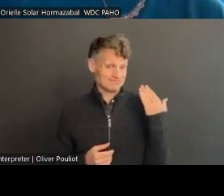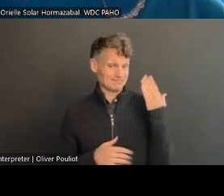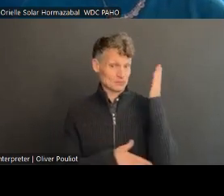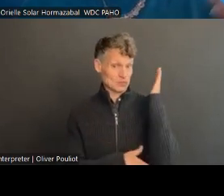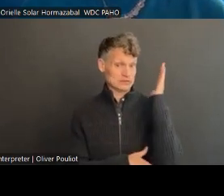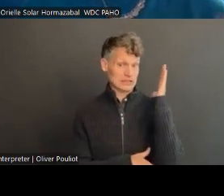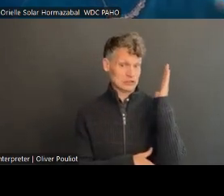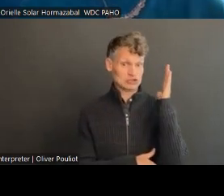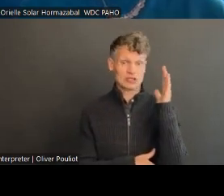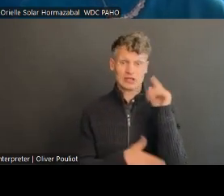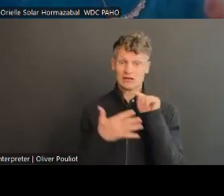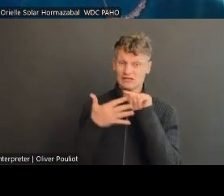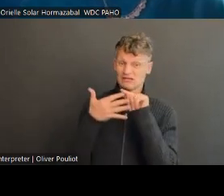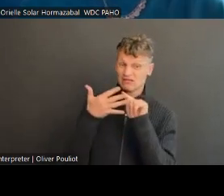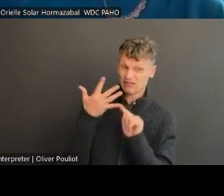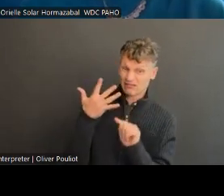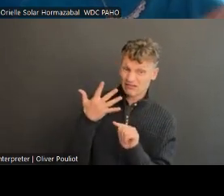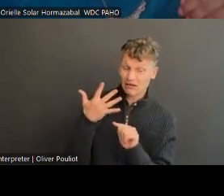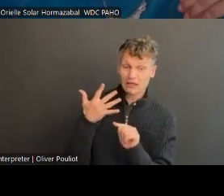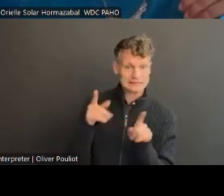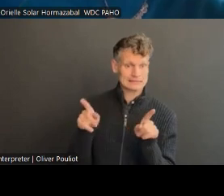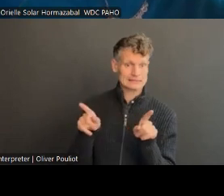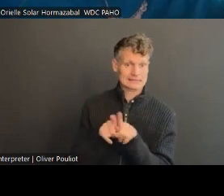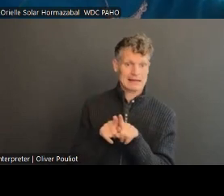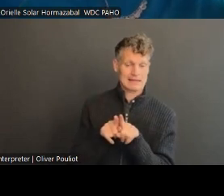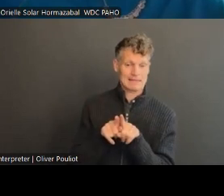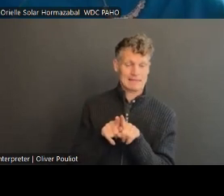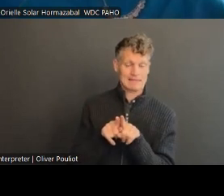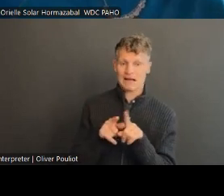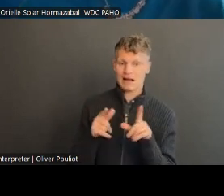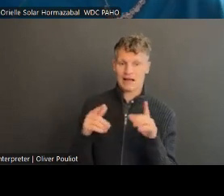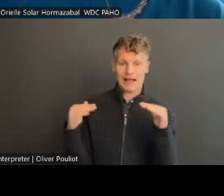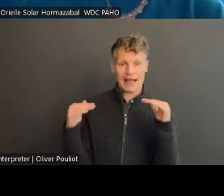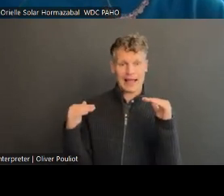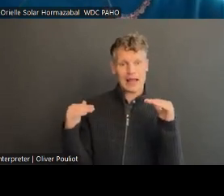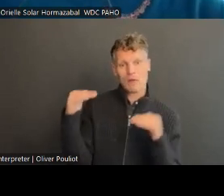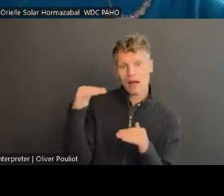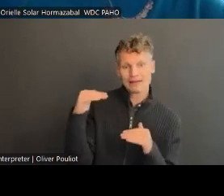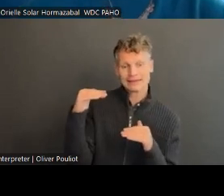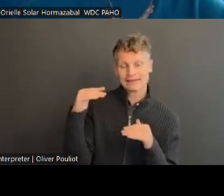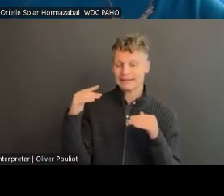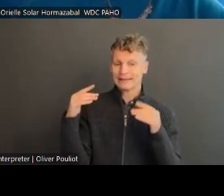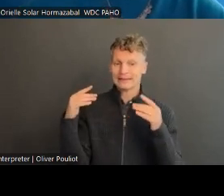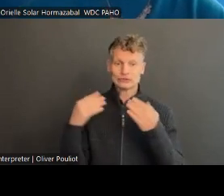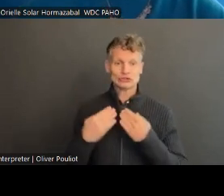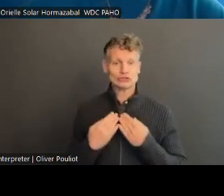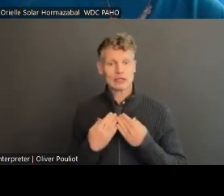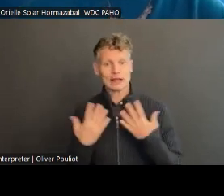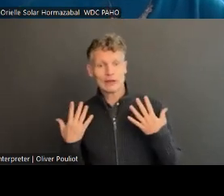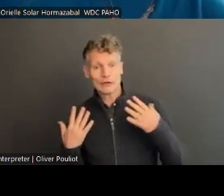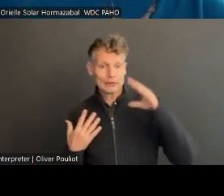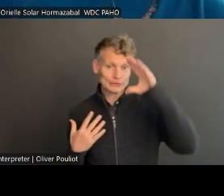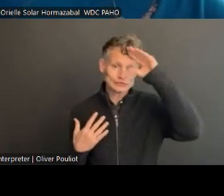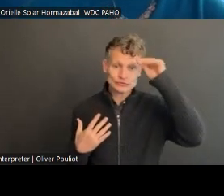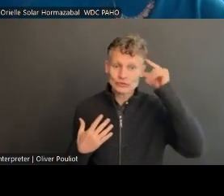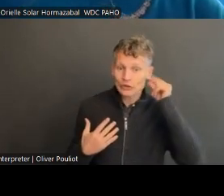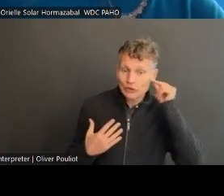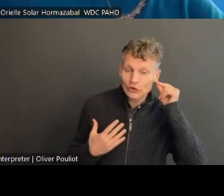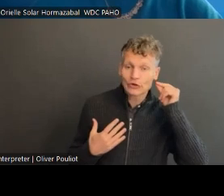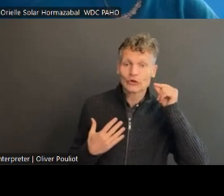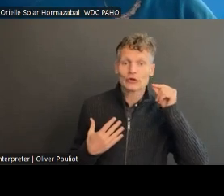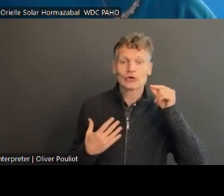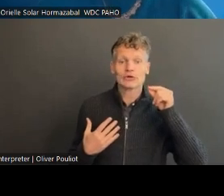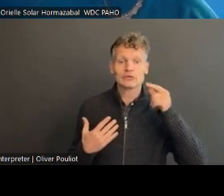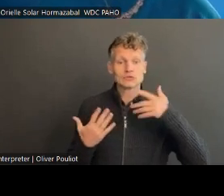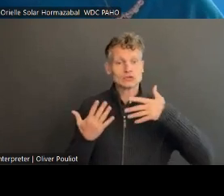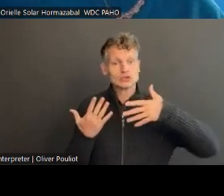de género, etnia, raza, clase social y una serie de otros elementos en los contextos que hoy en día tenemos en la región. En ese marco,